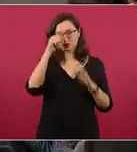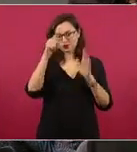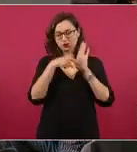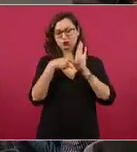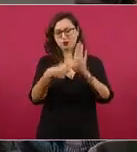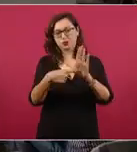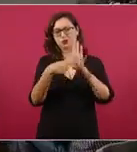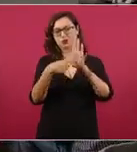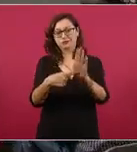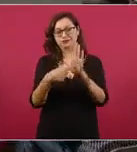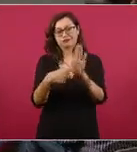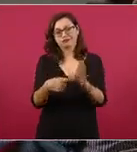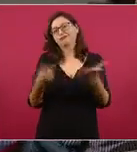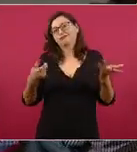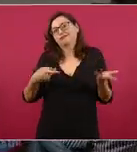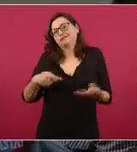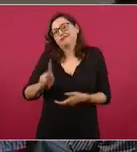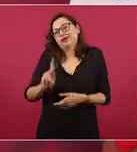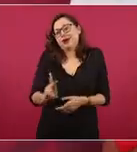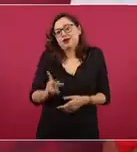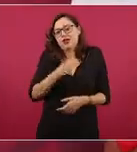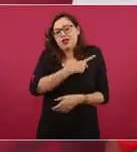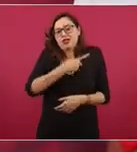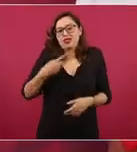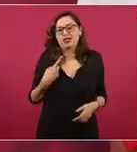pero si no,